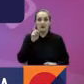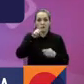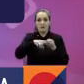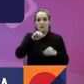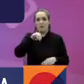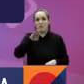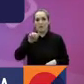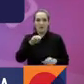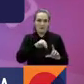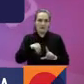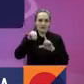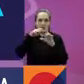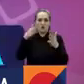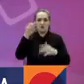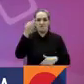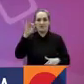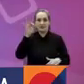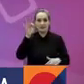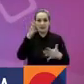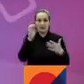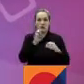Francia, vaya a la página